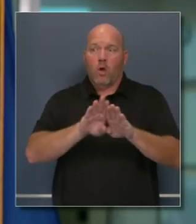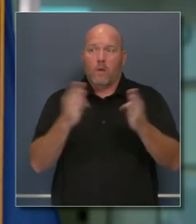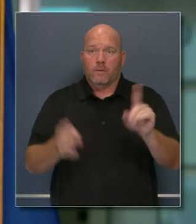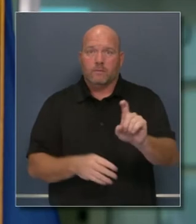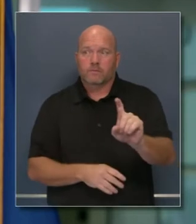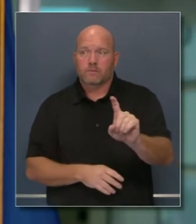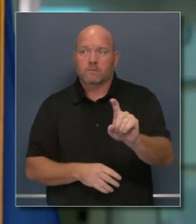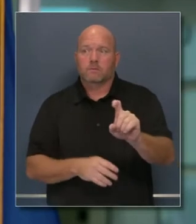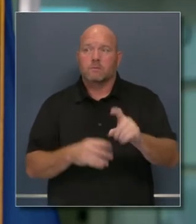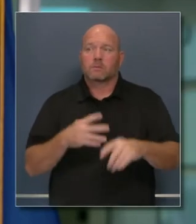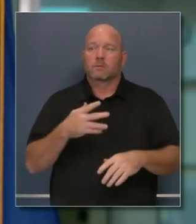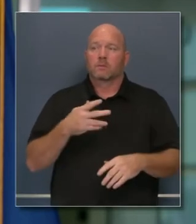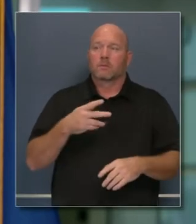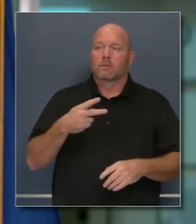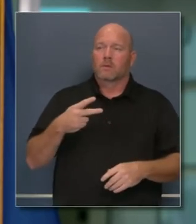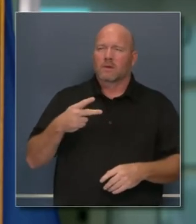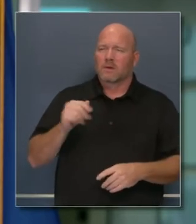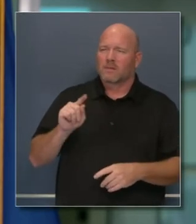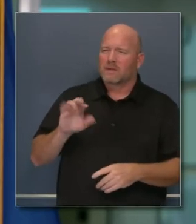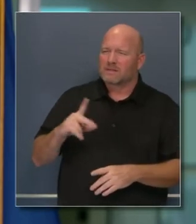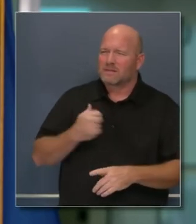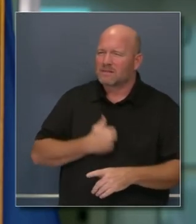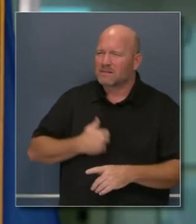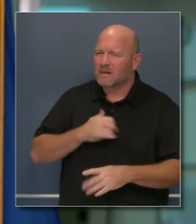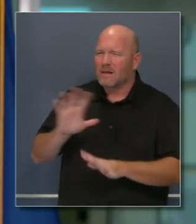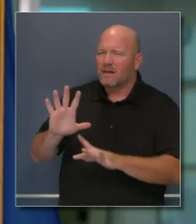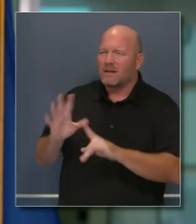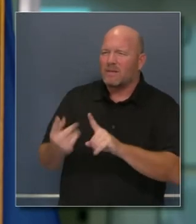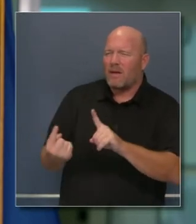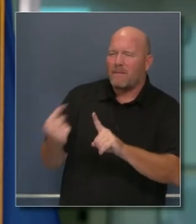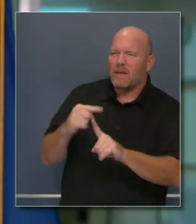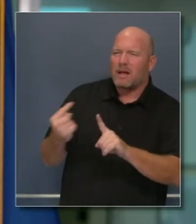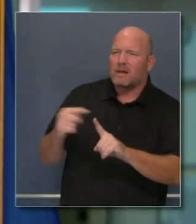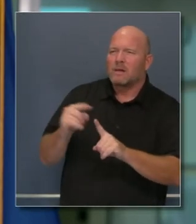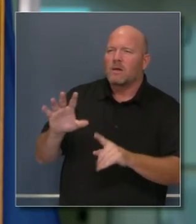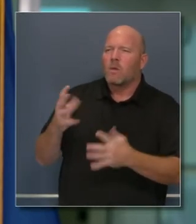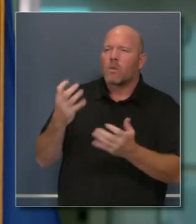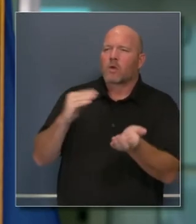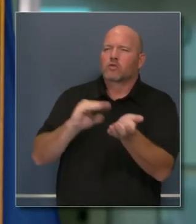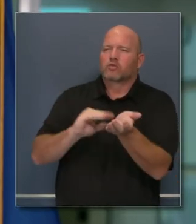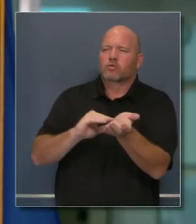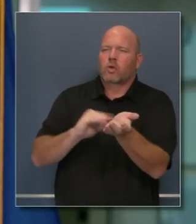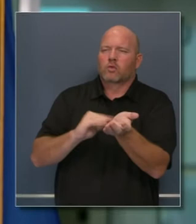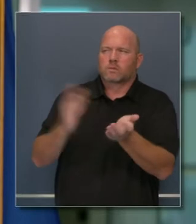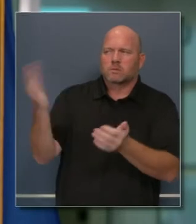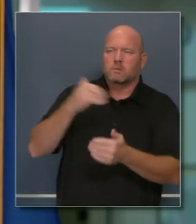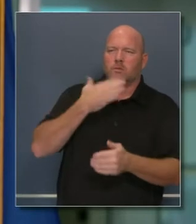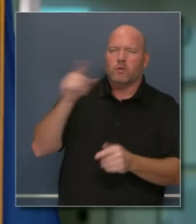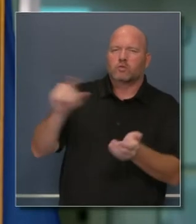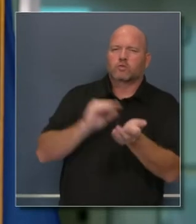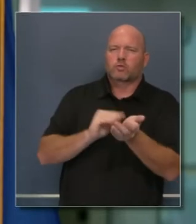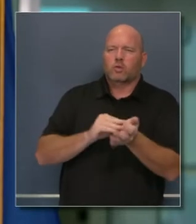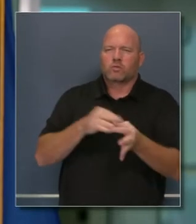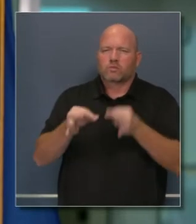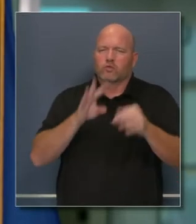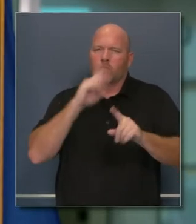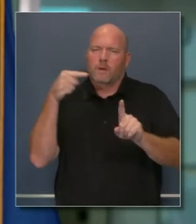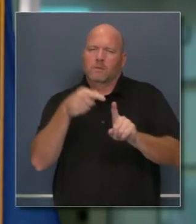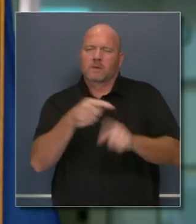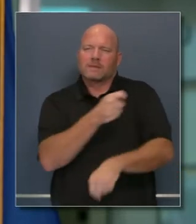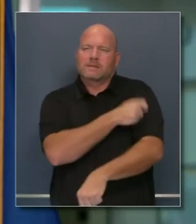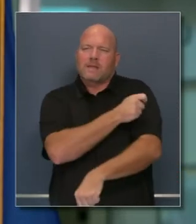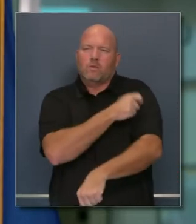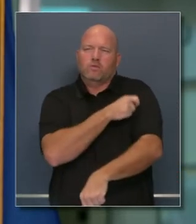salas de tatuaje. Patrick, y discúlpeme por el mal sonido. Me parece que mencionó usted algo de